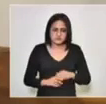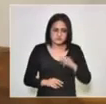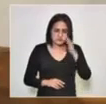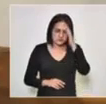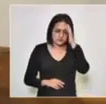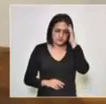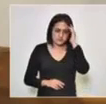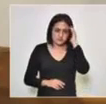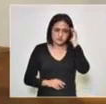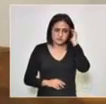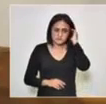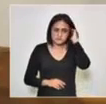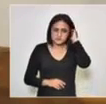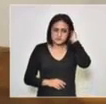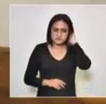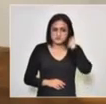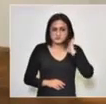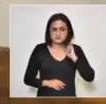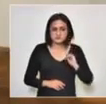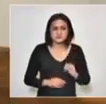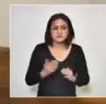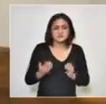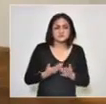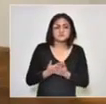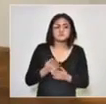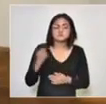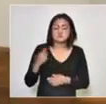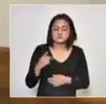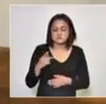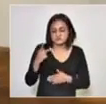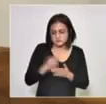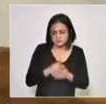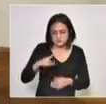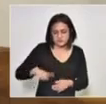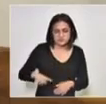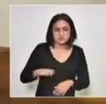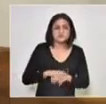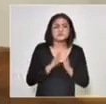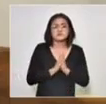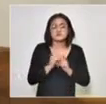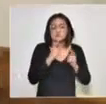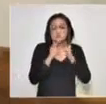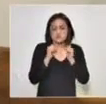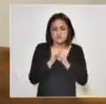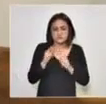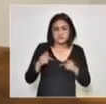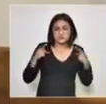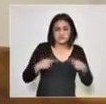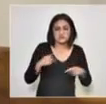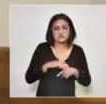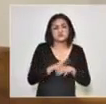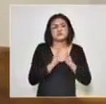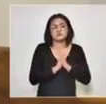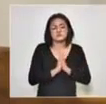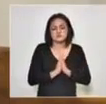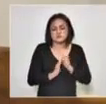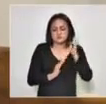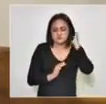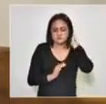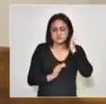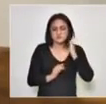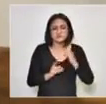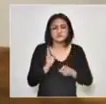Le pido a los órganos de gobierno que dialogan con ese tipo de manifestantes,